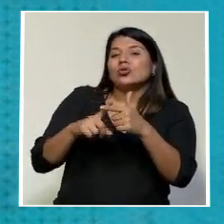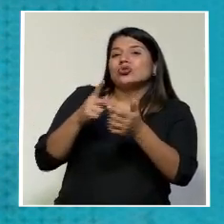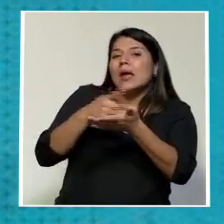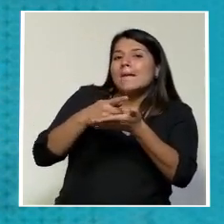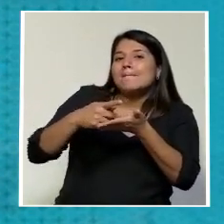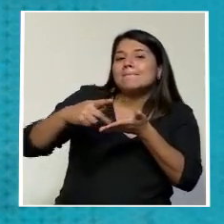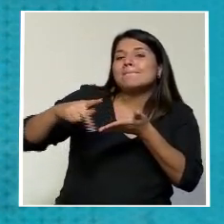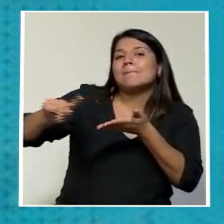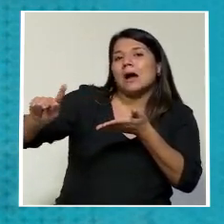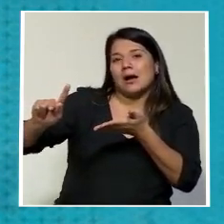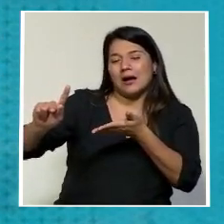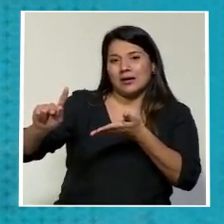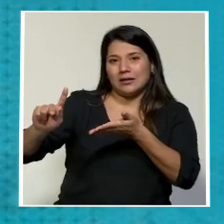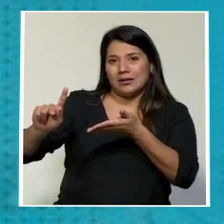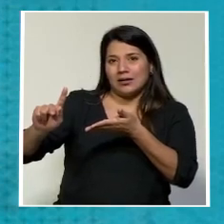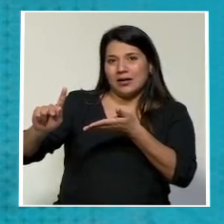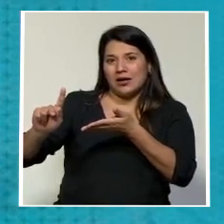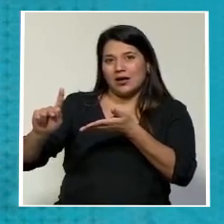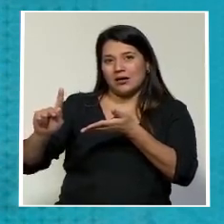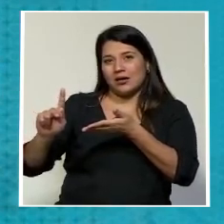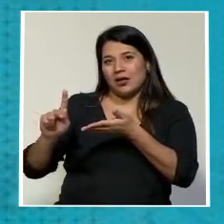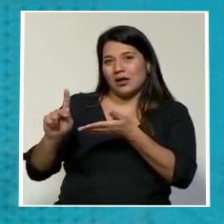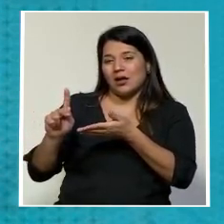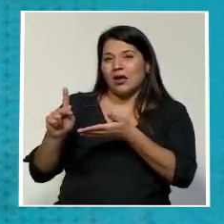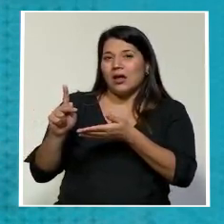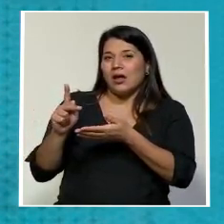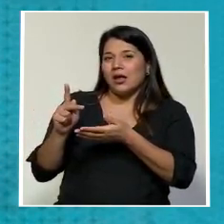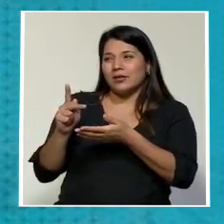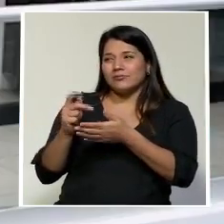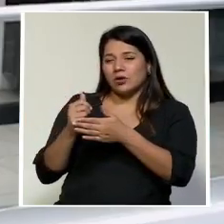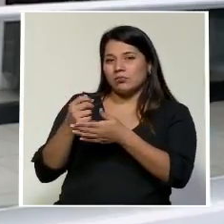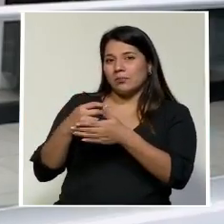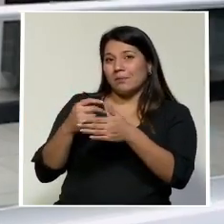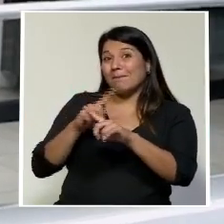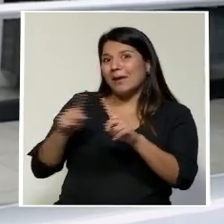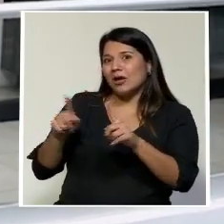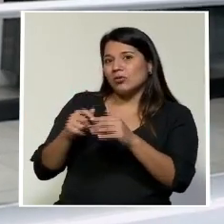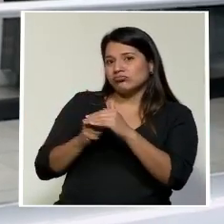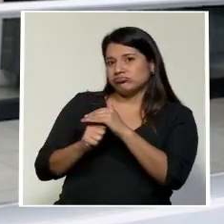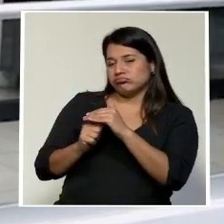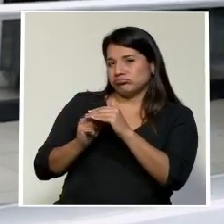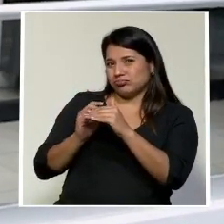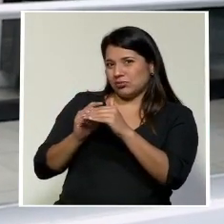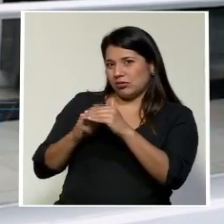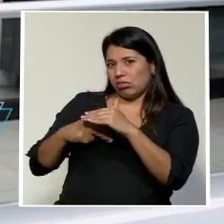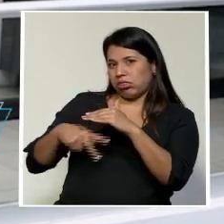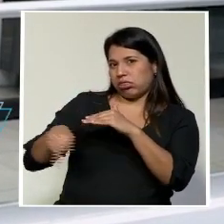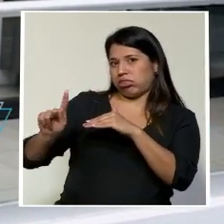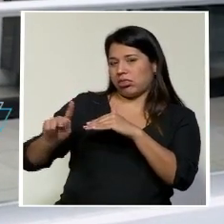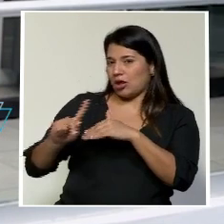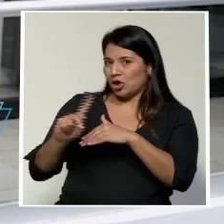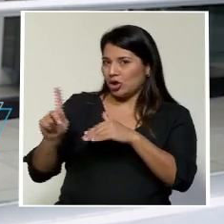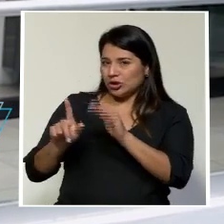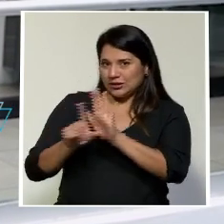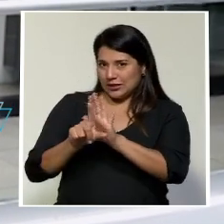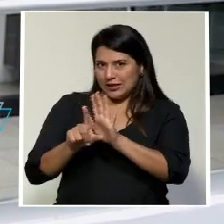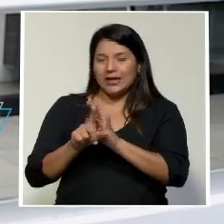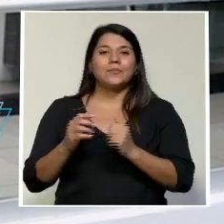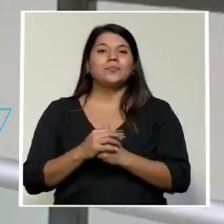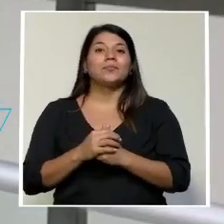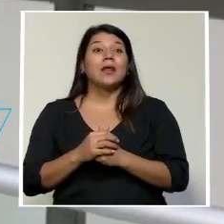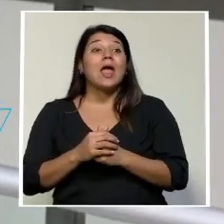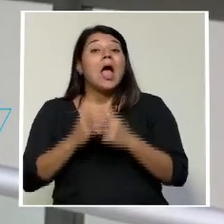llaman coimas o favores a través de dinero u otras situaciones. La primera aplicación de esta norma se lleva a cabo en el país en